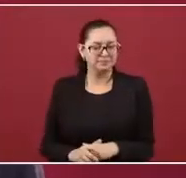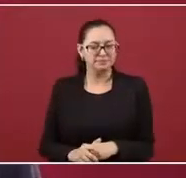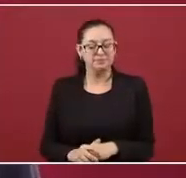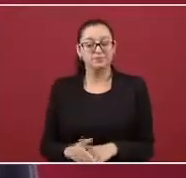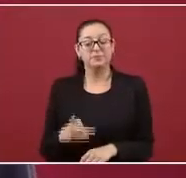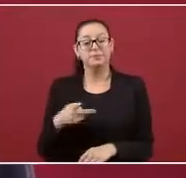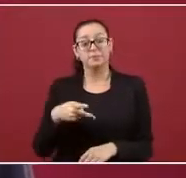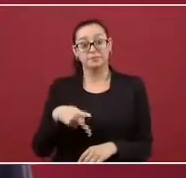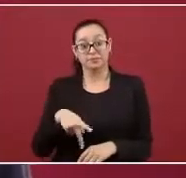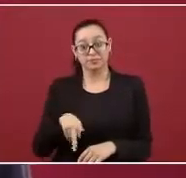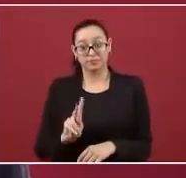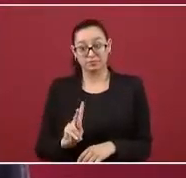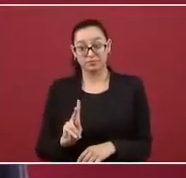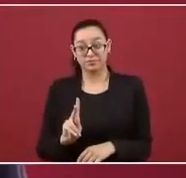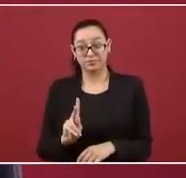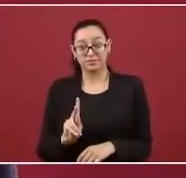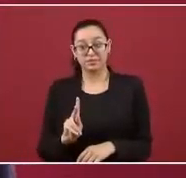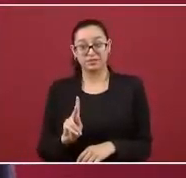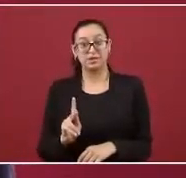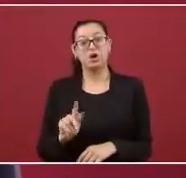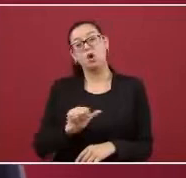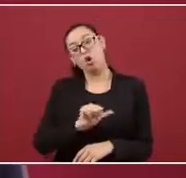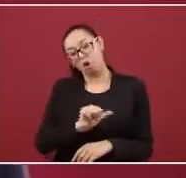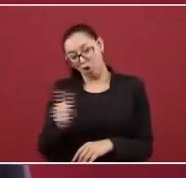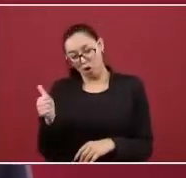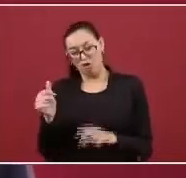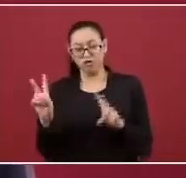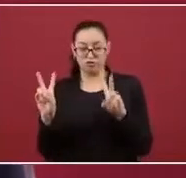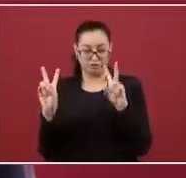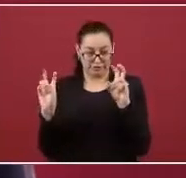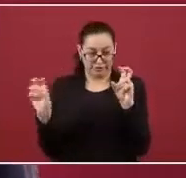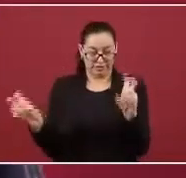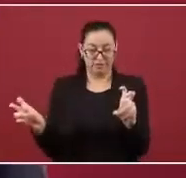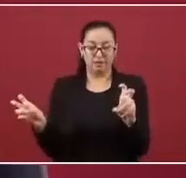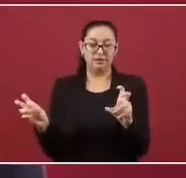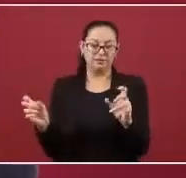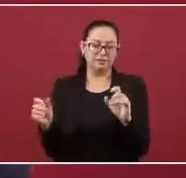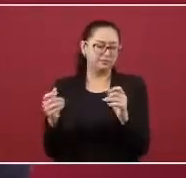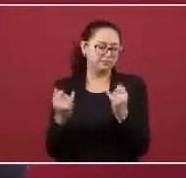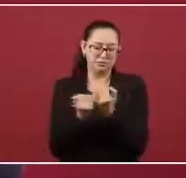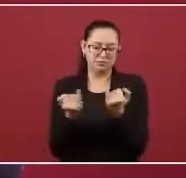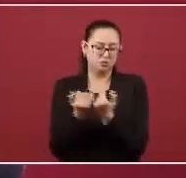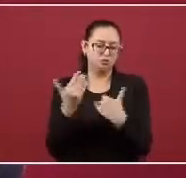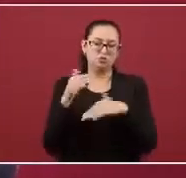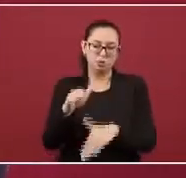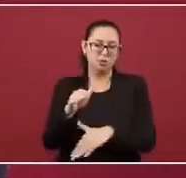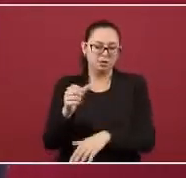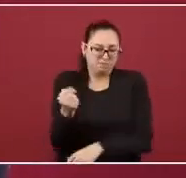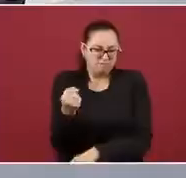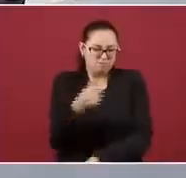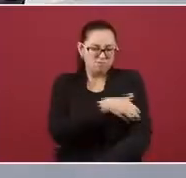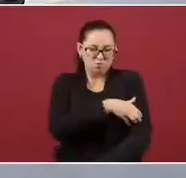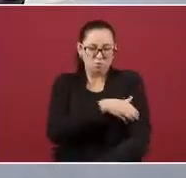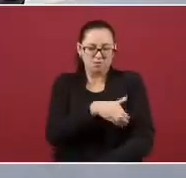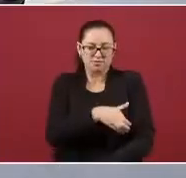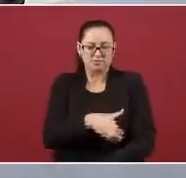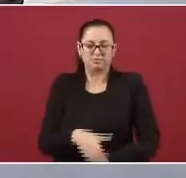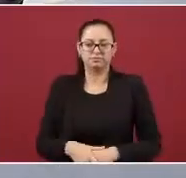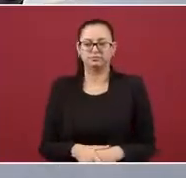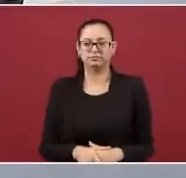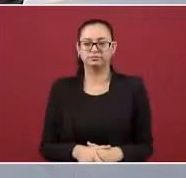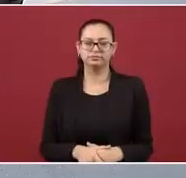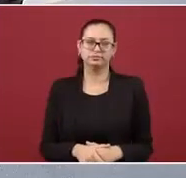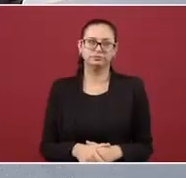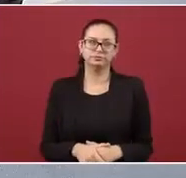pero hay otra frase que a mí me gusta mucho, que tiene que ver con el poder, y que, o